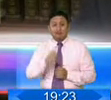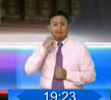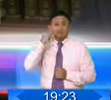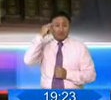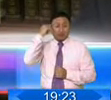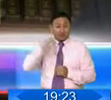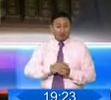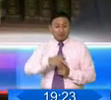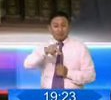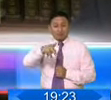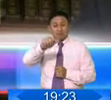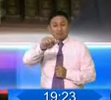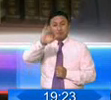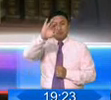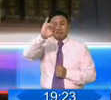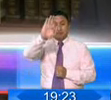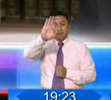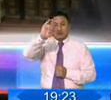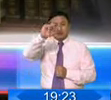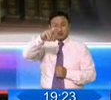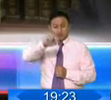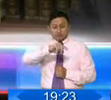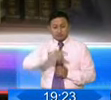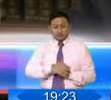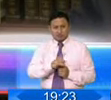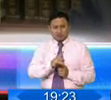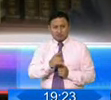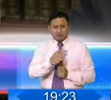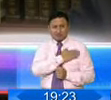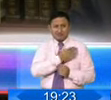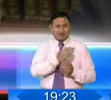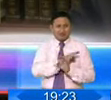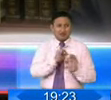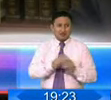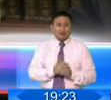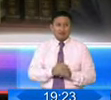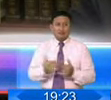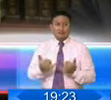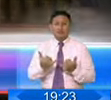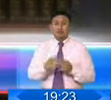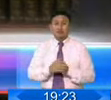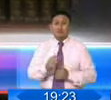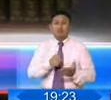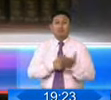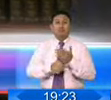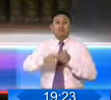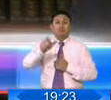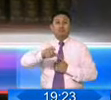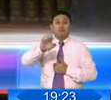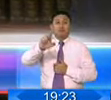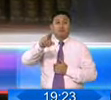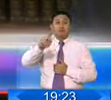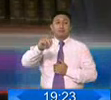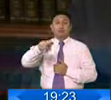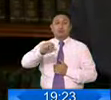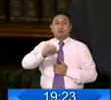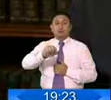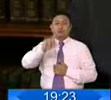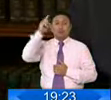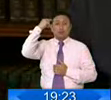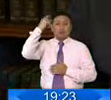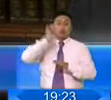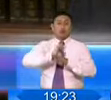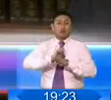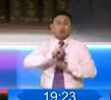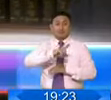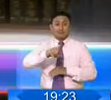y Patiño, y sigue la responsabilidad con la ministra Espinosa, y el gobierno del Ecuador le espiaba